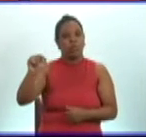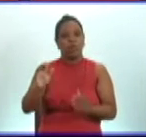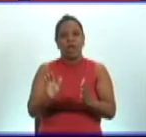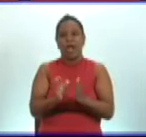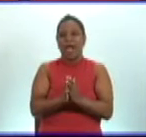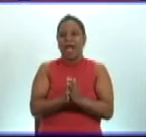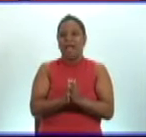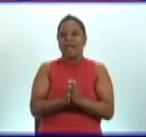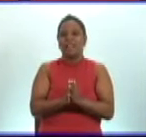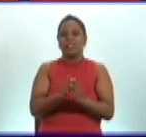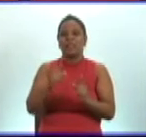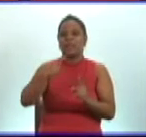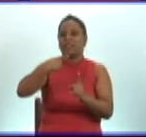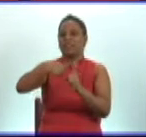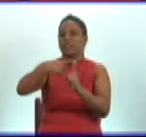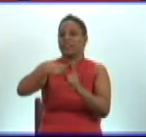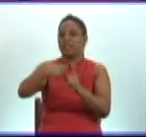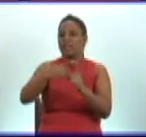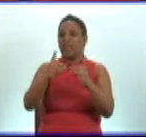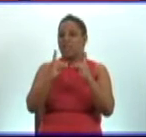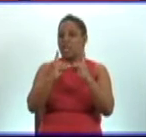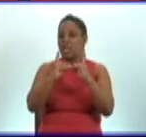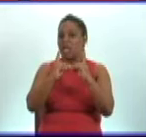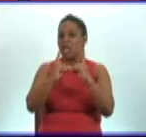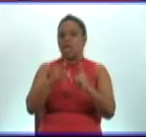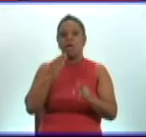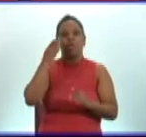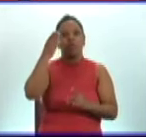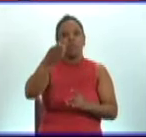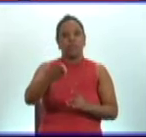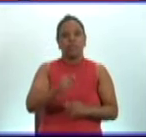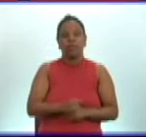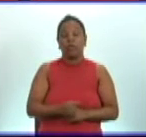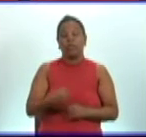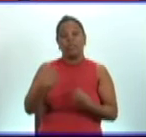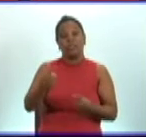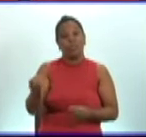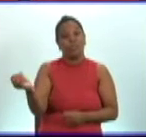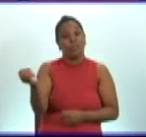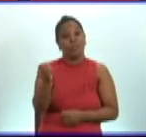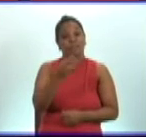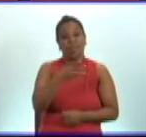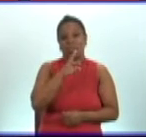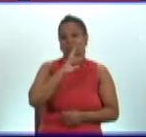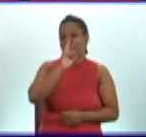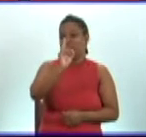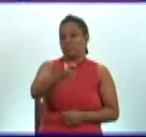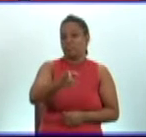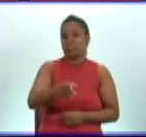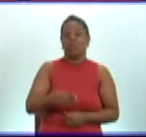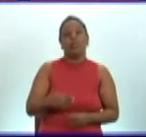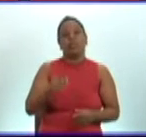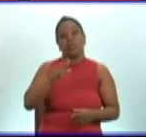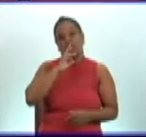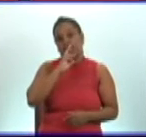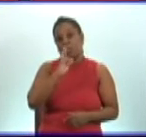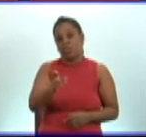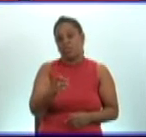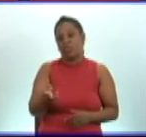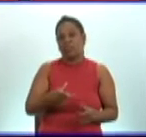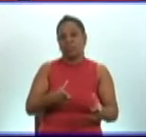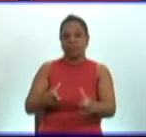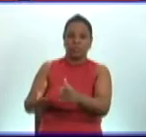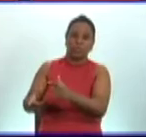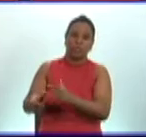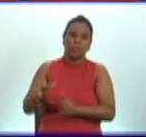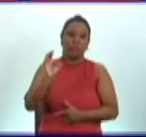generó también una falsa acusación que trajo como resultado el fusilamiento de los estudiantes de medicina. Entonces te propongo que